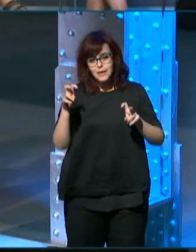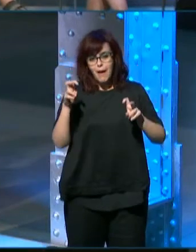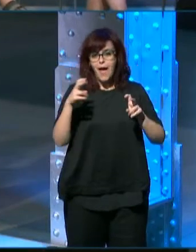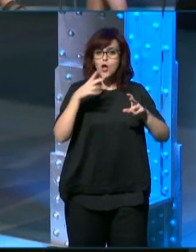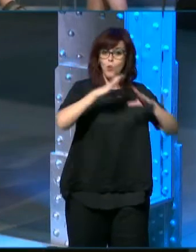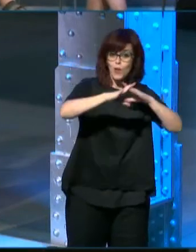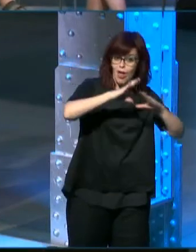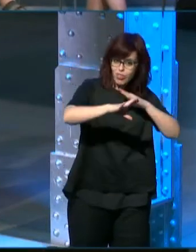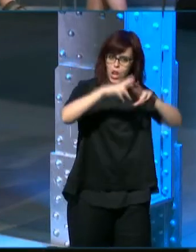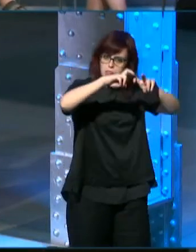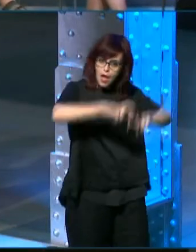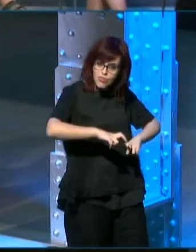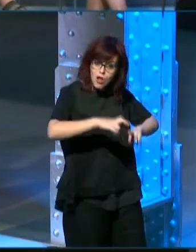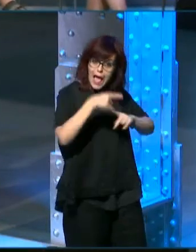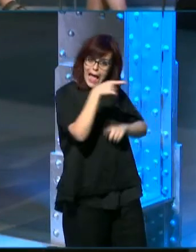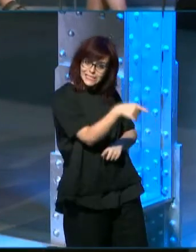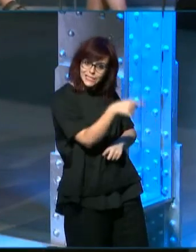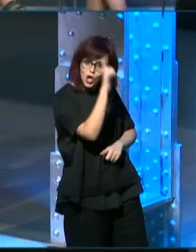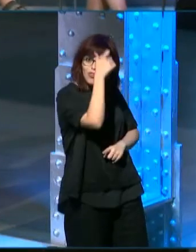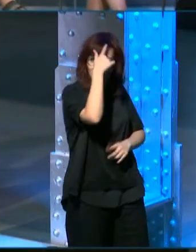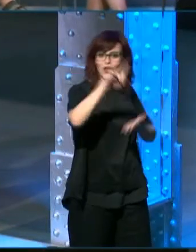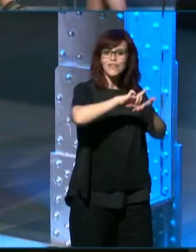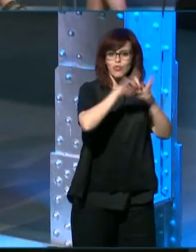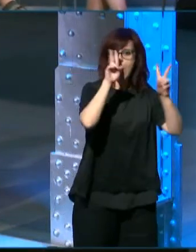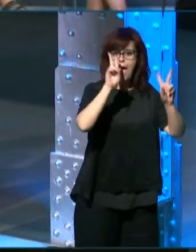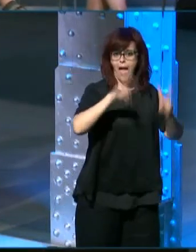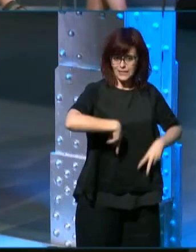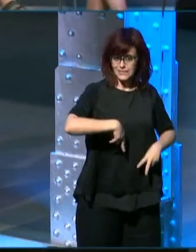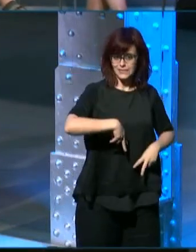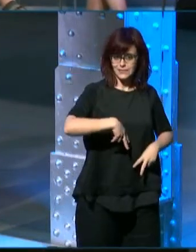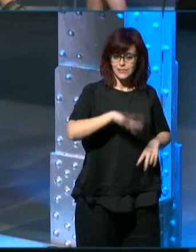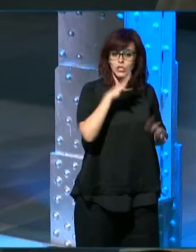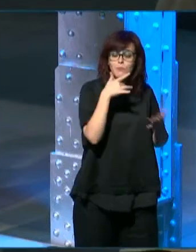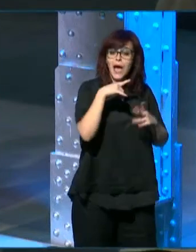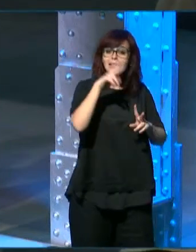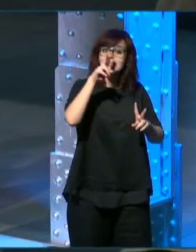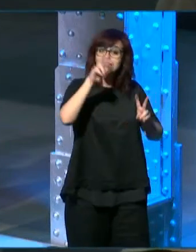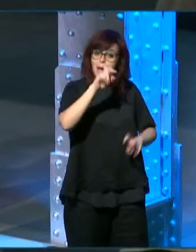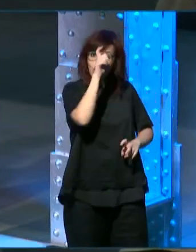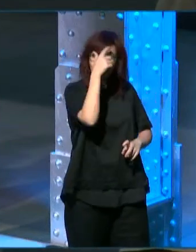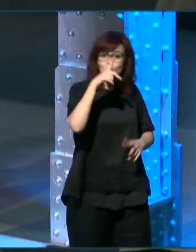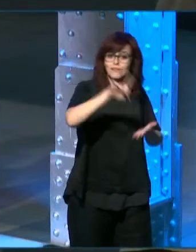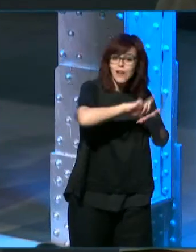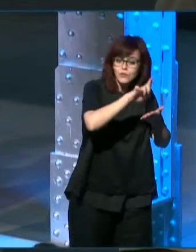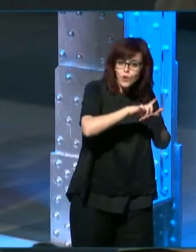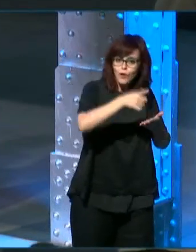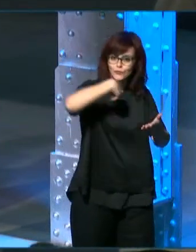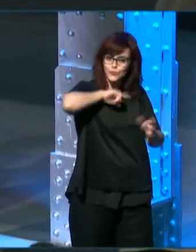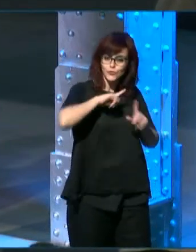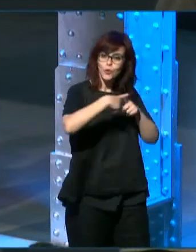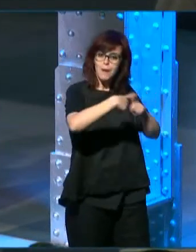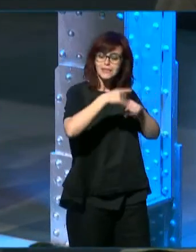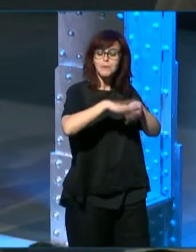indagación. Y luego, por otra parte, yo creo que también compartimos un concepto de la literatura como lugar a partir del cual establecer